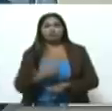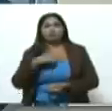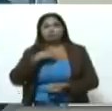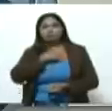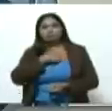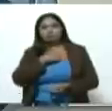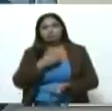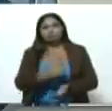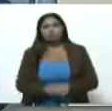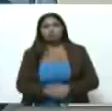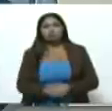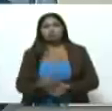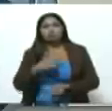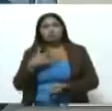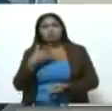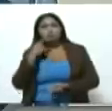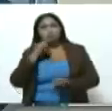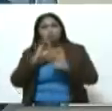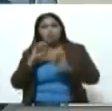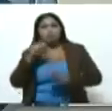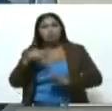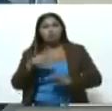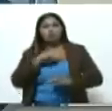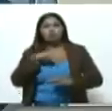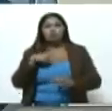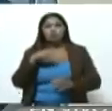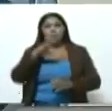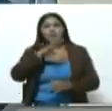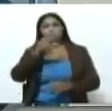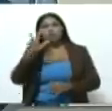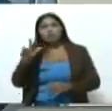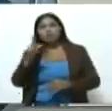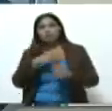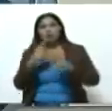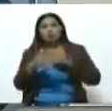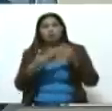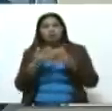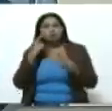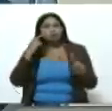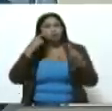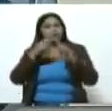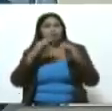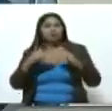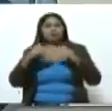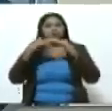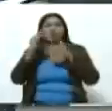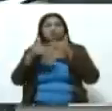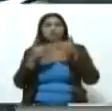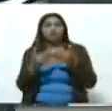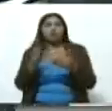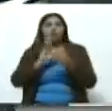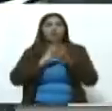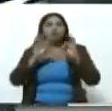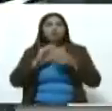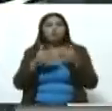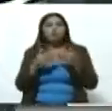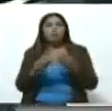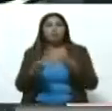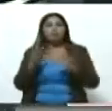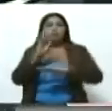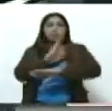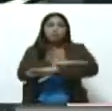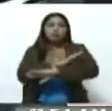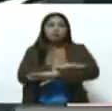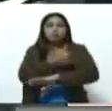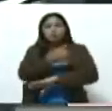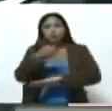lamentablemente. Y en este sentido, pues, estas 43 circulares tienen como objeto unificar los criterios de actuación de